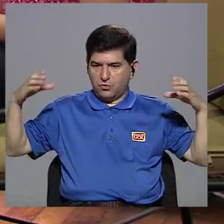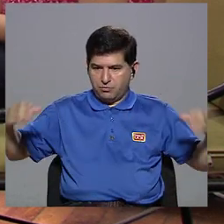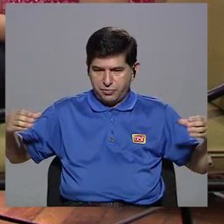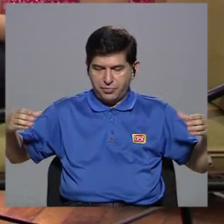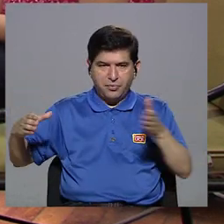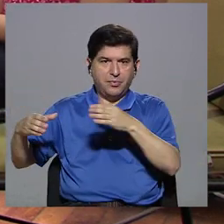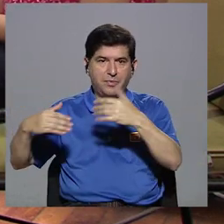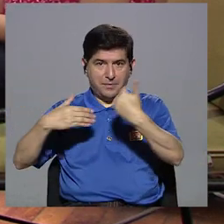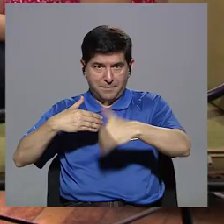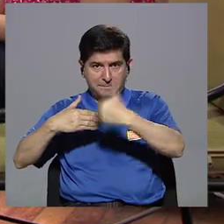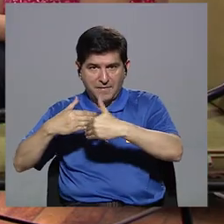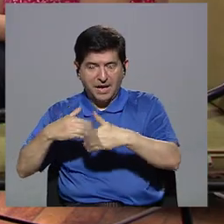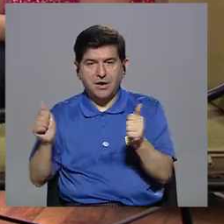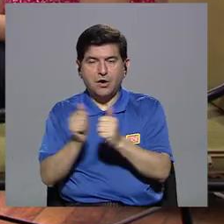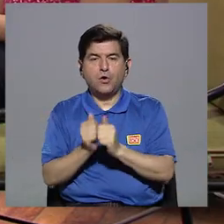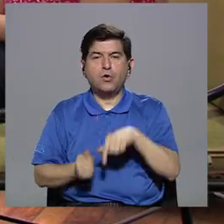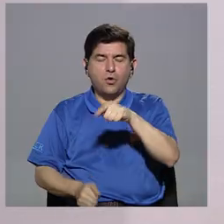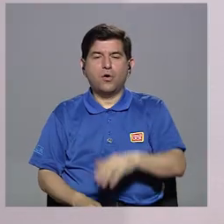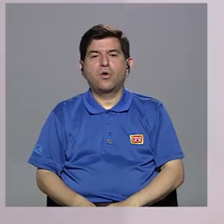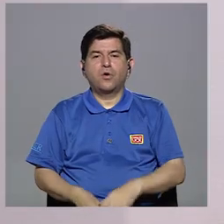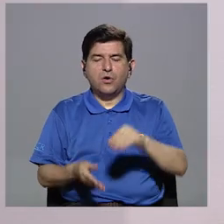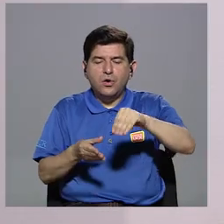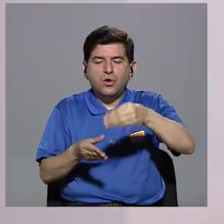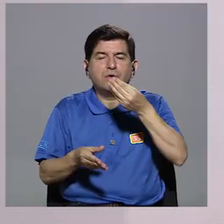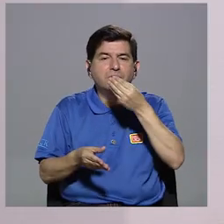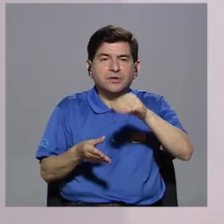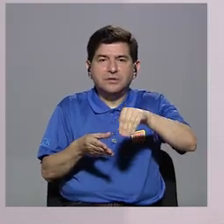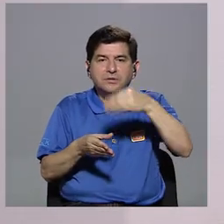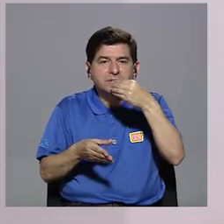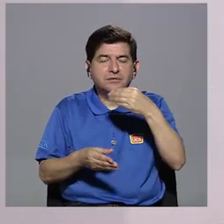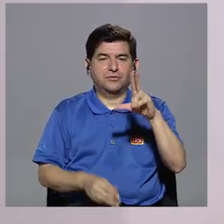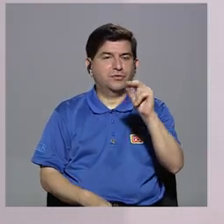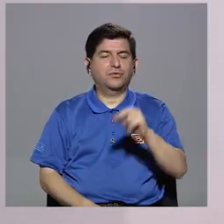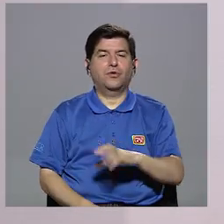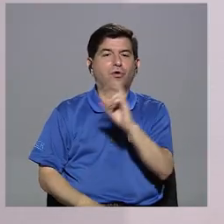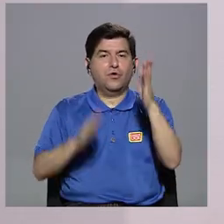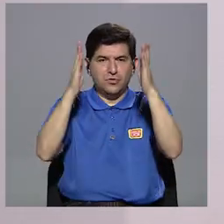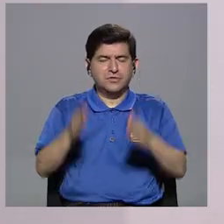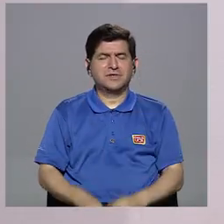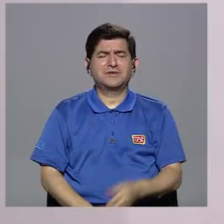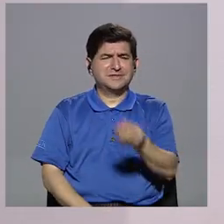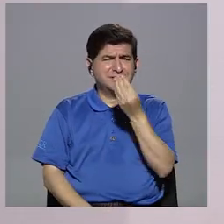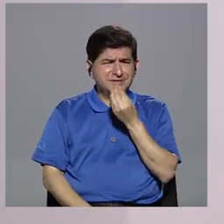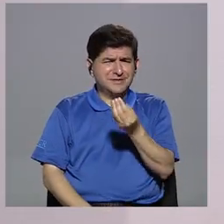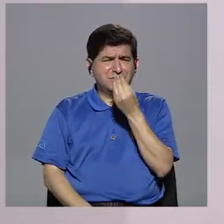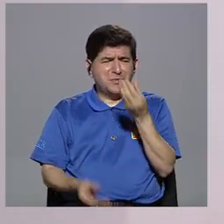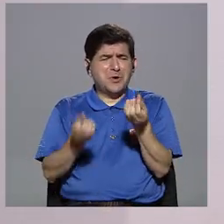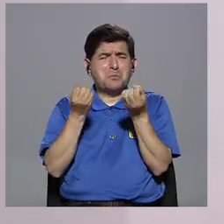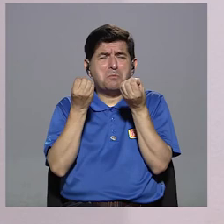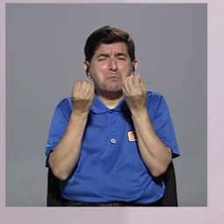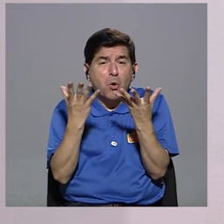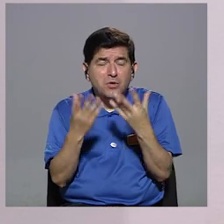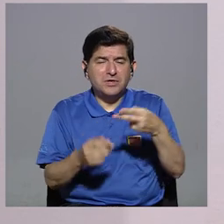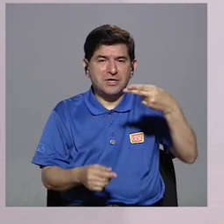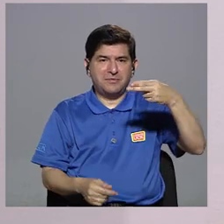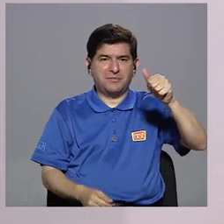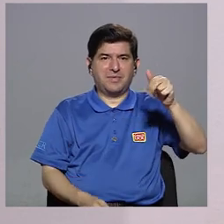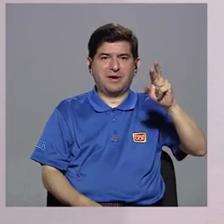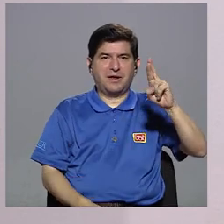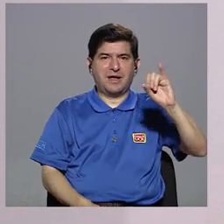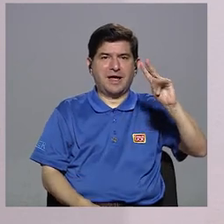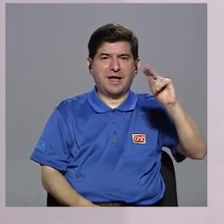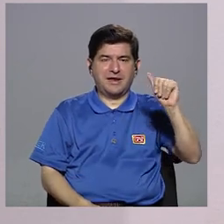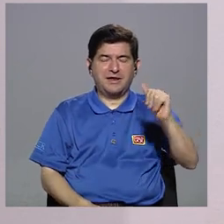decir tenemos costumbres tremendamente dañinas en ese sentido los costarricenses comemos muchas harinas